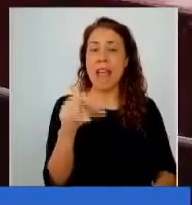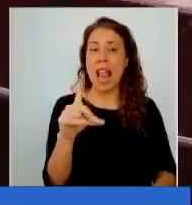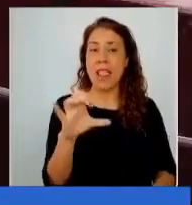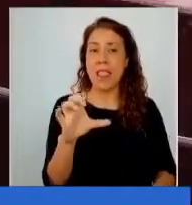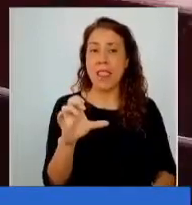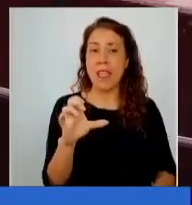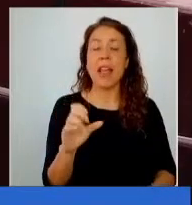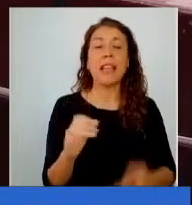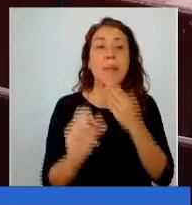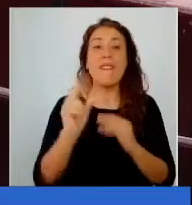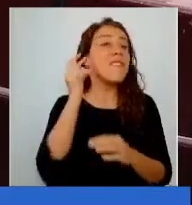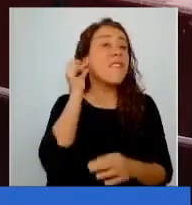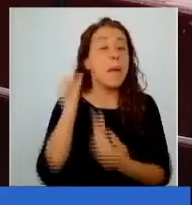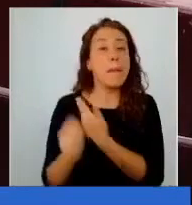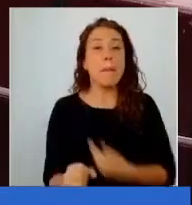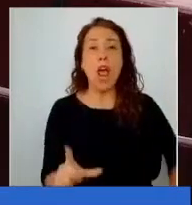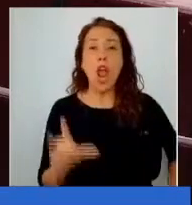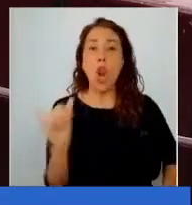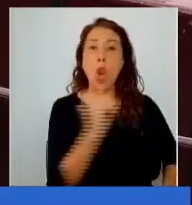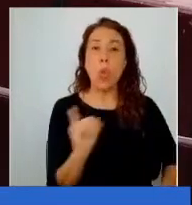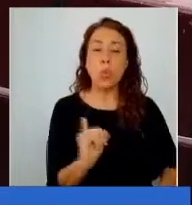doña Luz